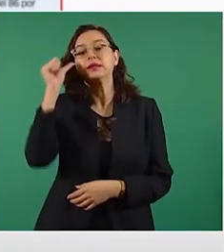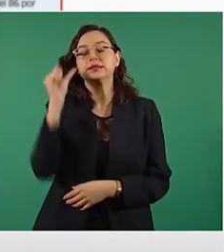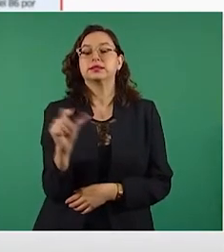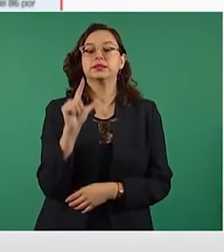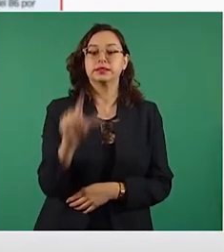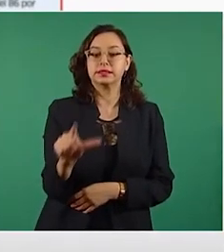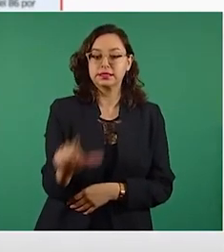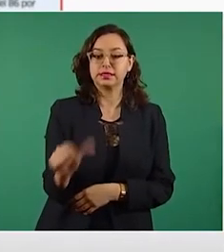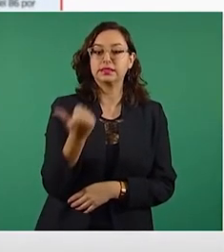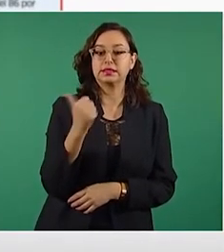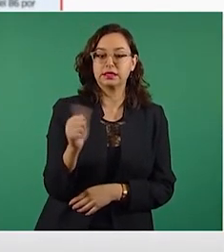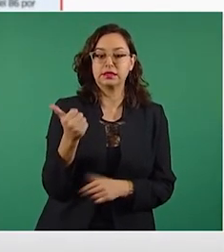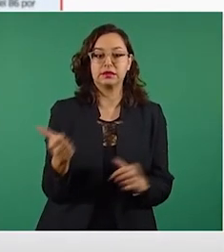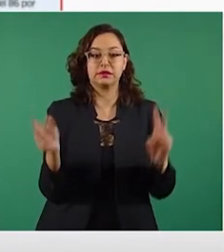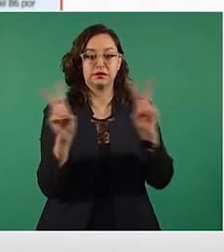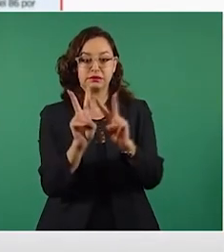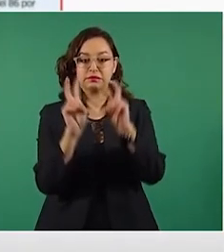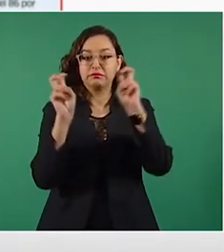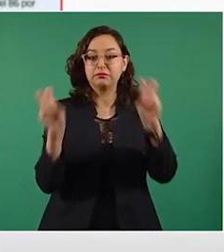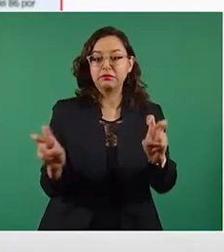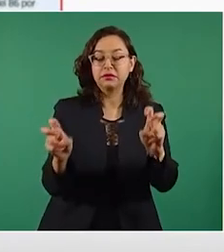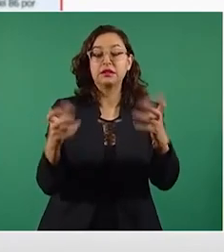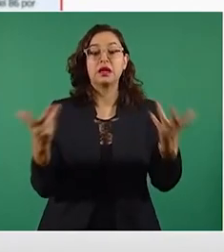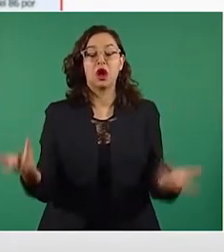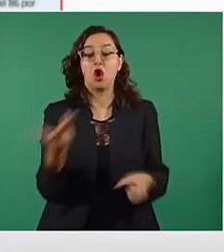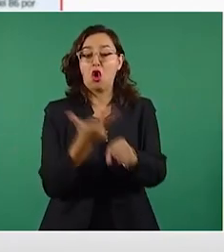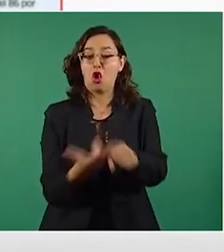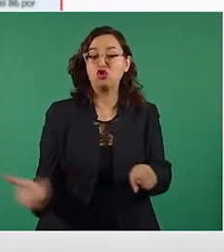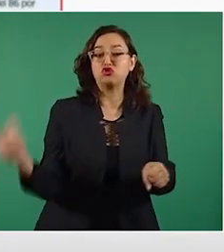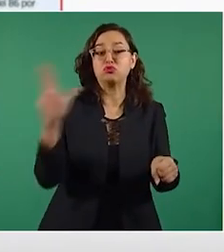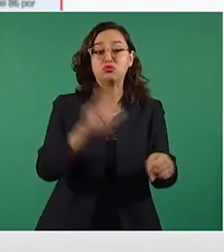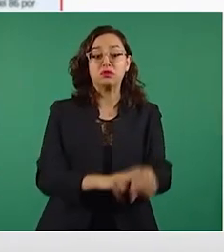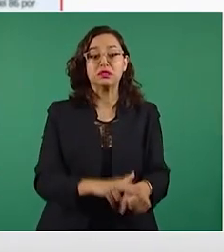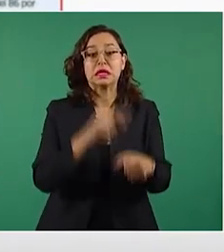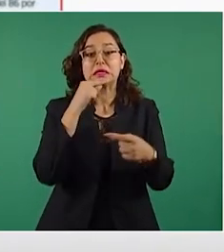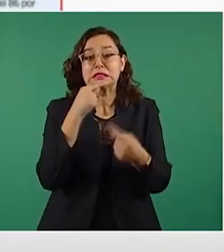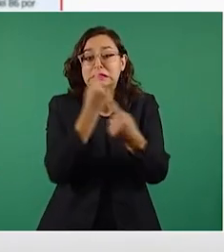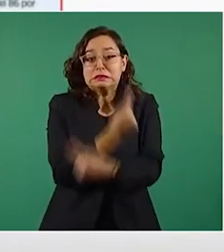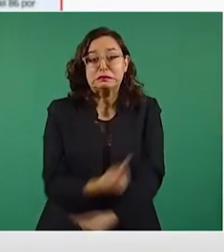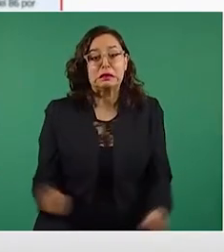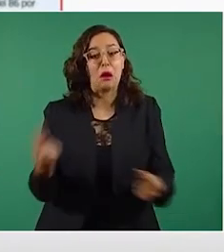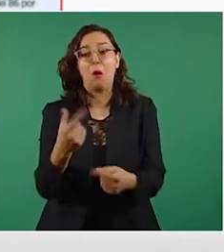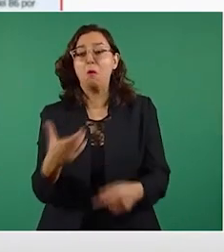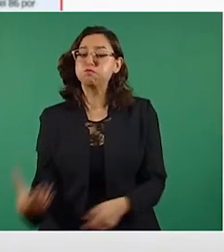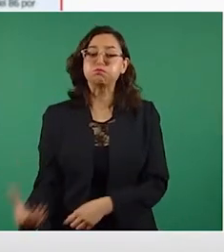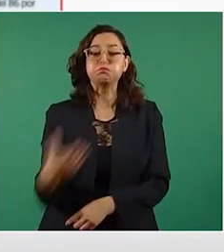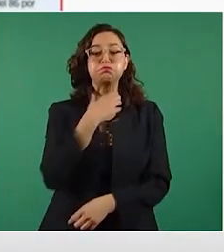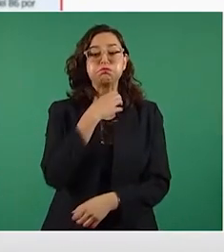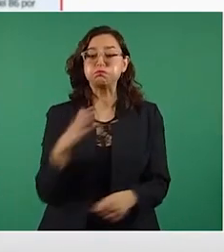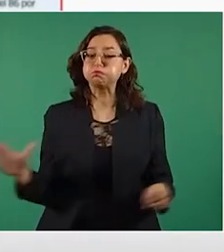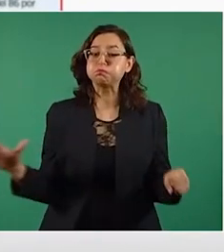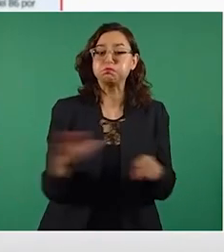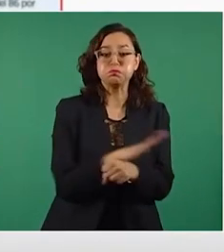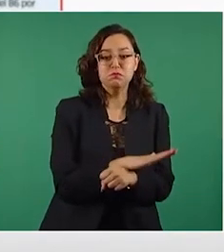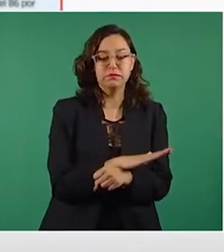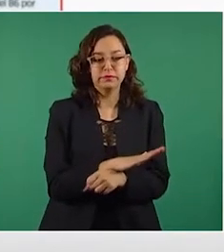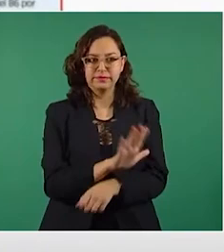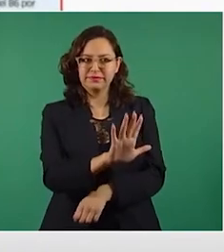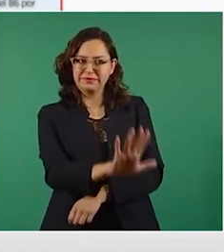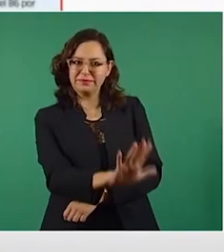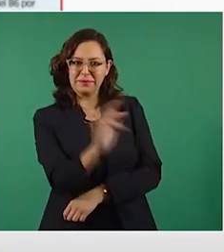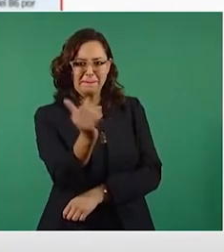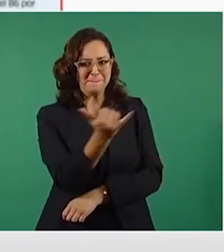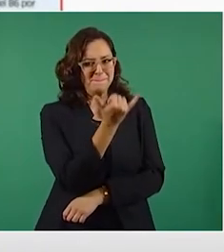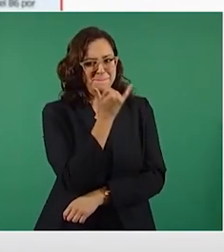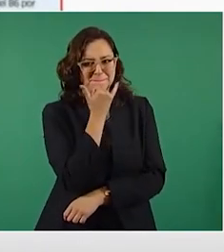agosto, una nota con el título «Saturan por COVID hospitales infantiles». Reforma exagera